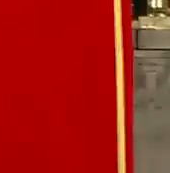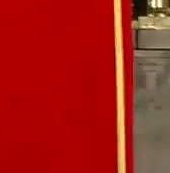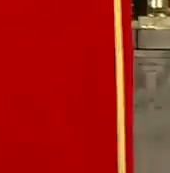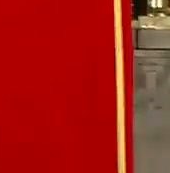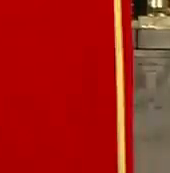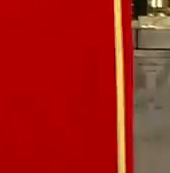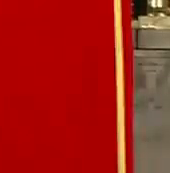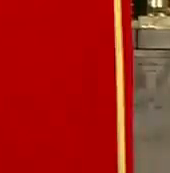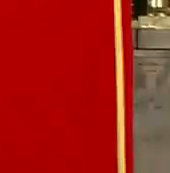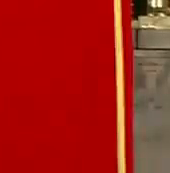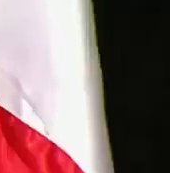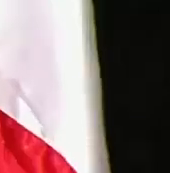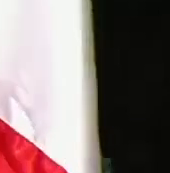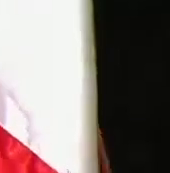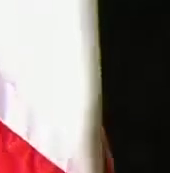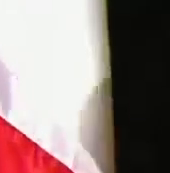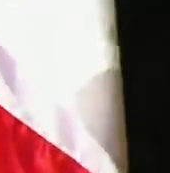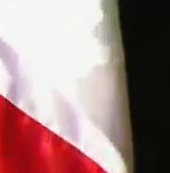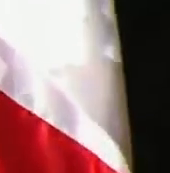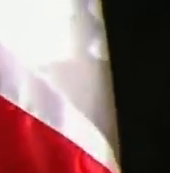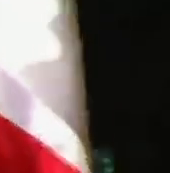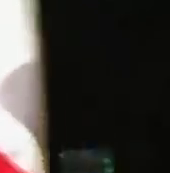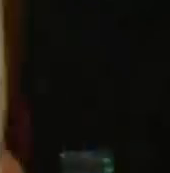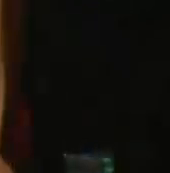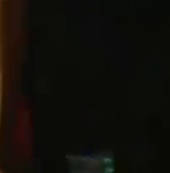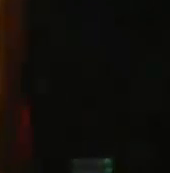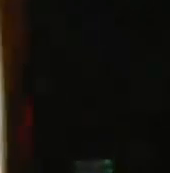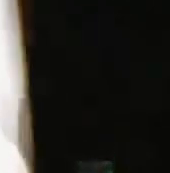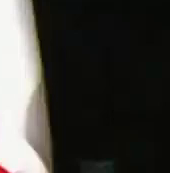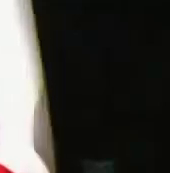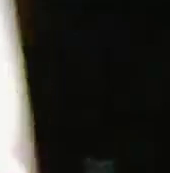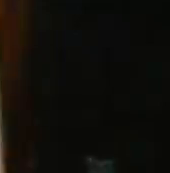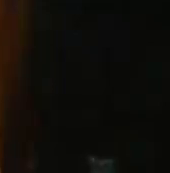¡Viva Miguel Hidalgo y Costilla!